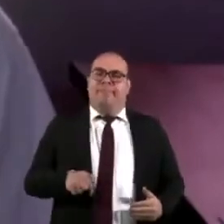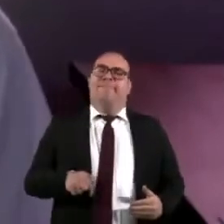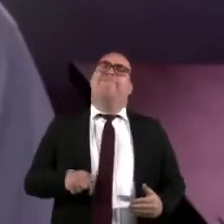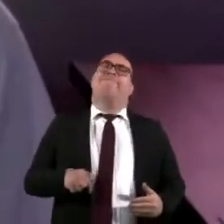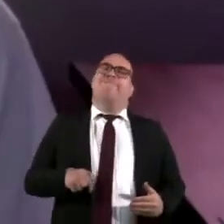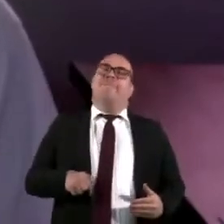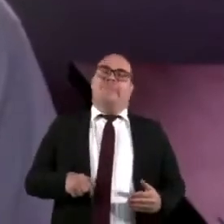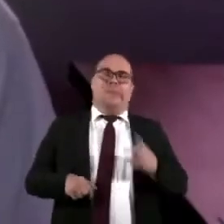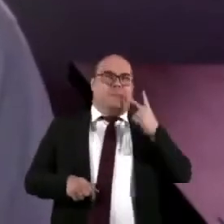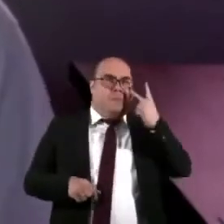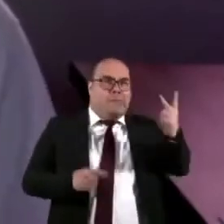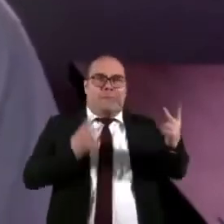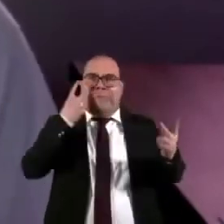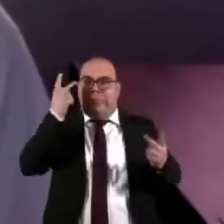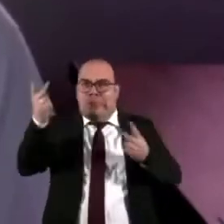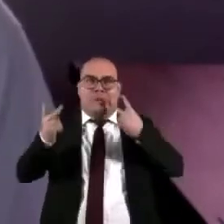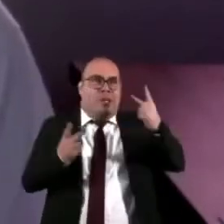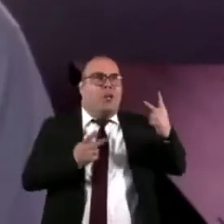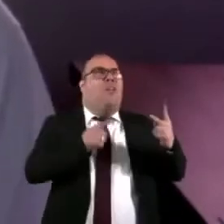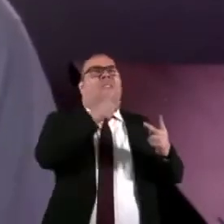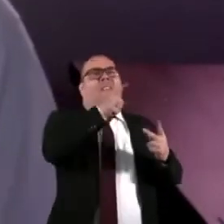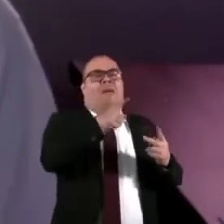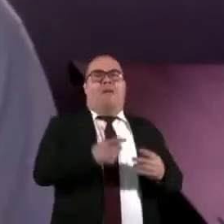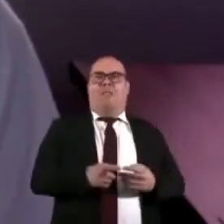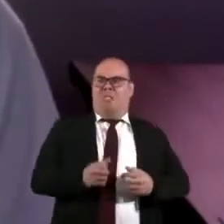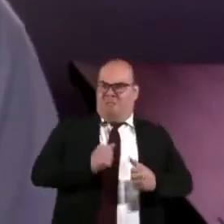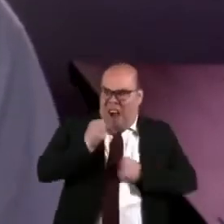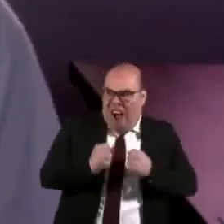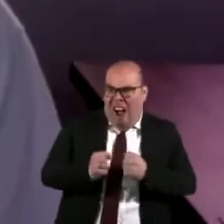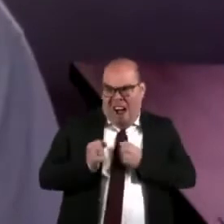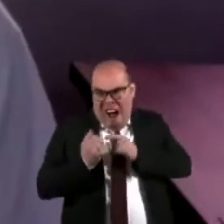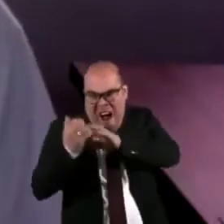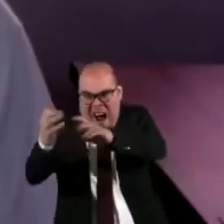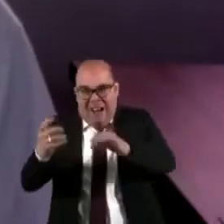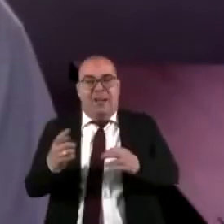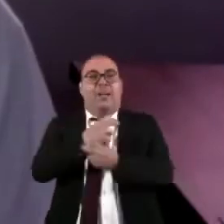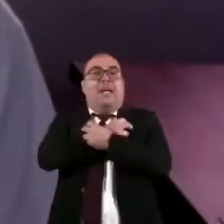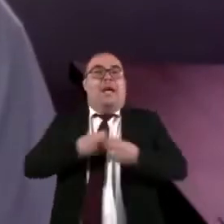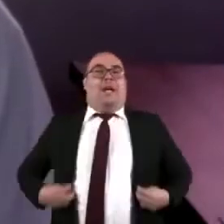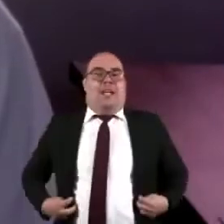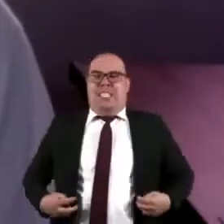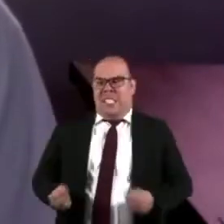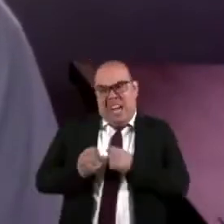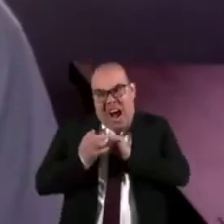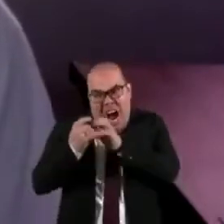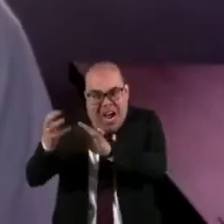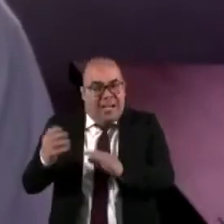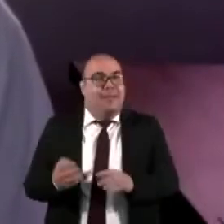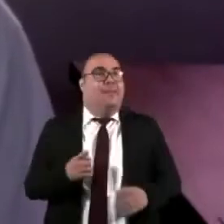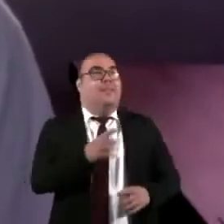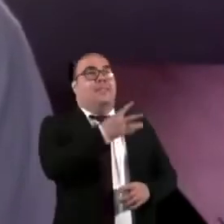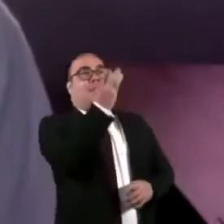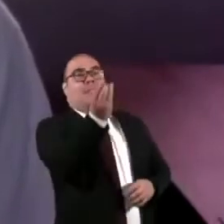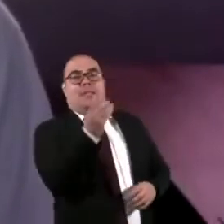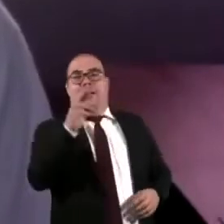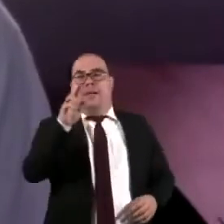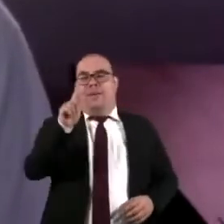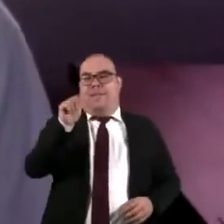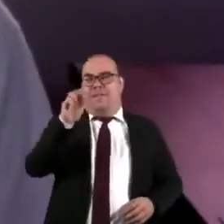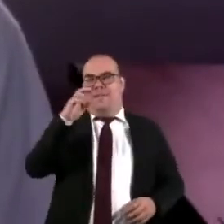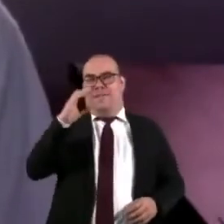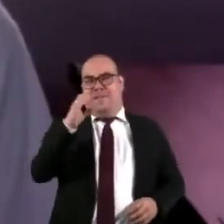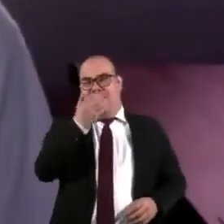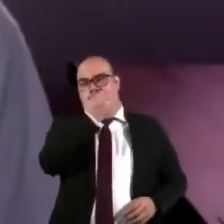lucha guerrillera, las noticias de los primeros combates de aquella época de las FARC. A mis manos llegaron dos